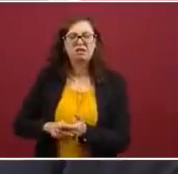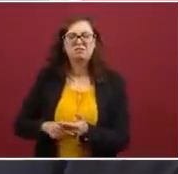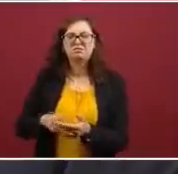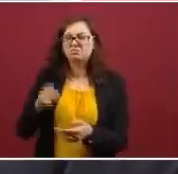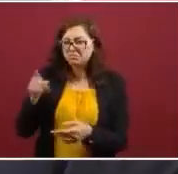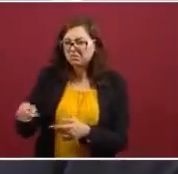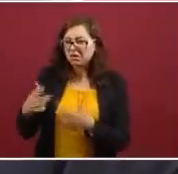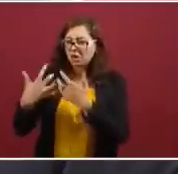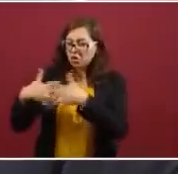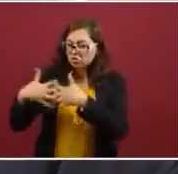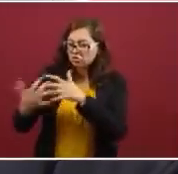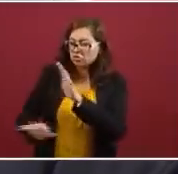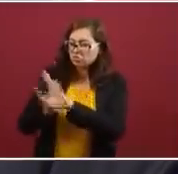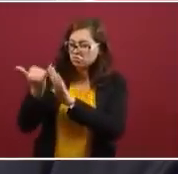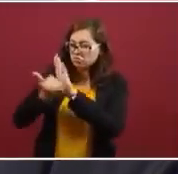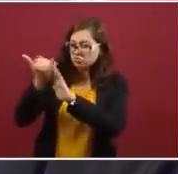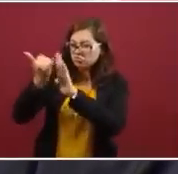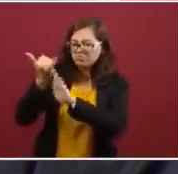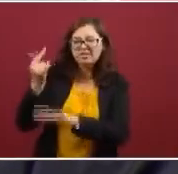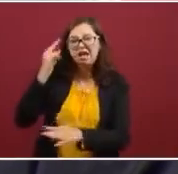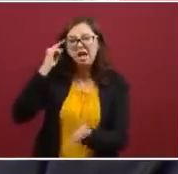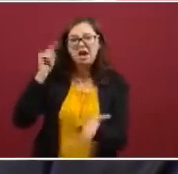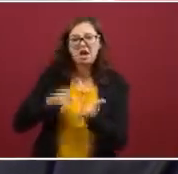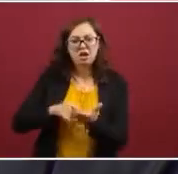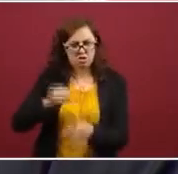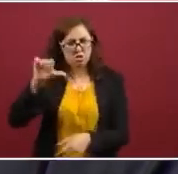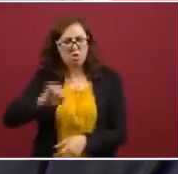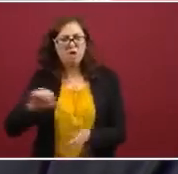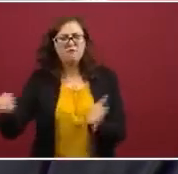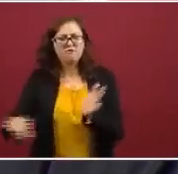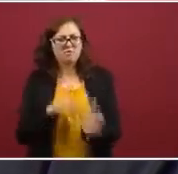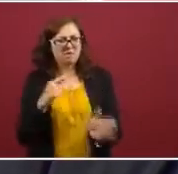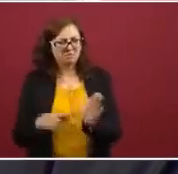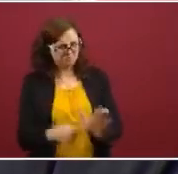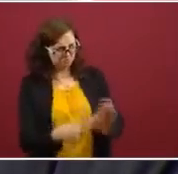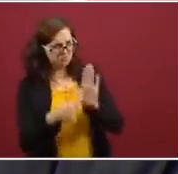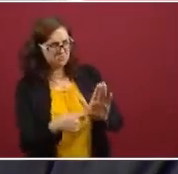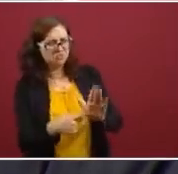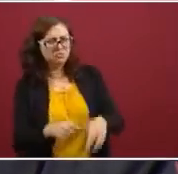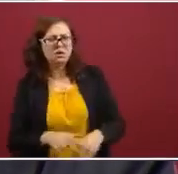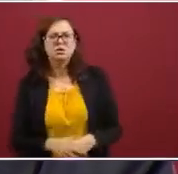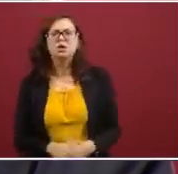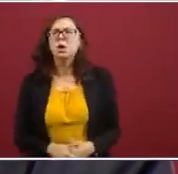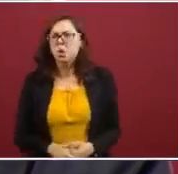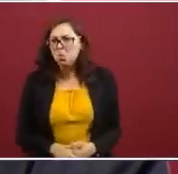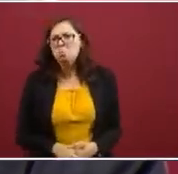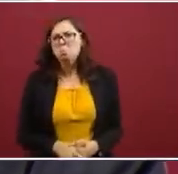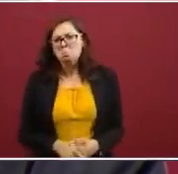una refinería. Sí, pero en buen plan, porque